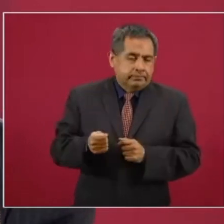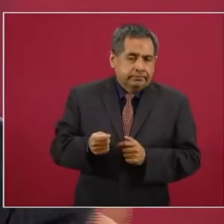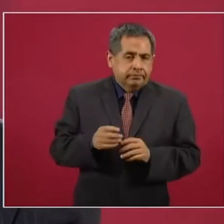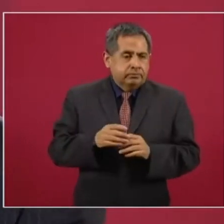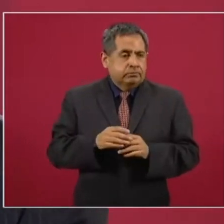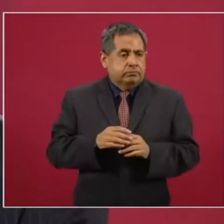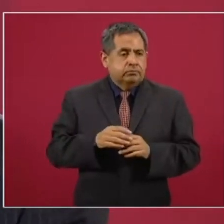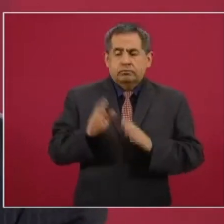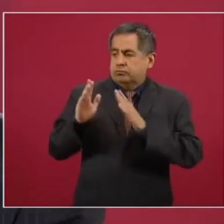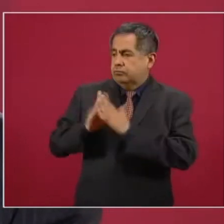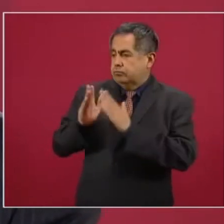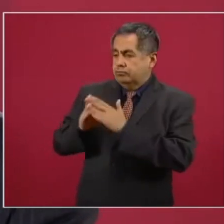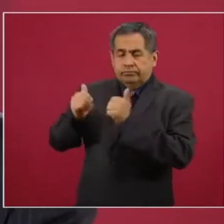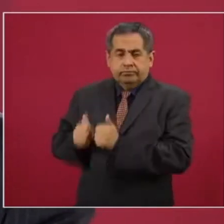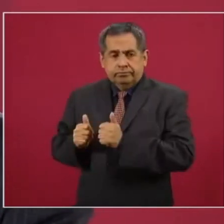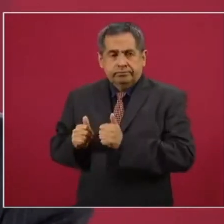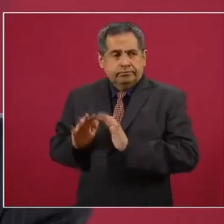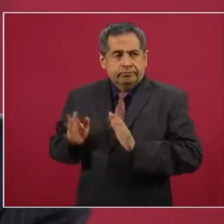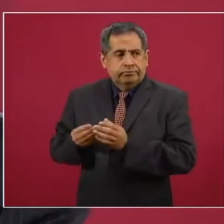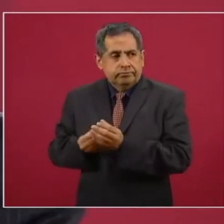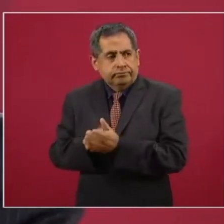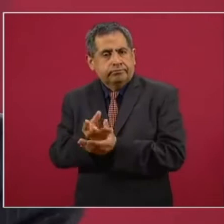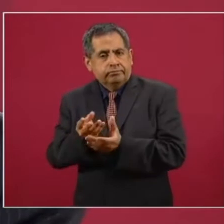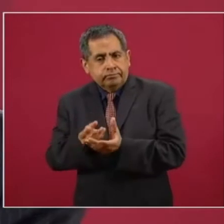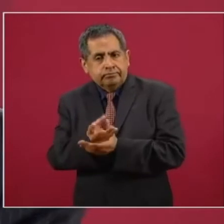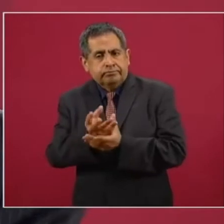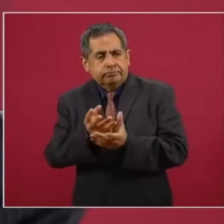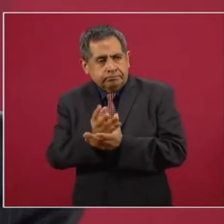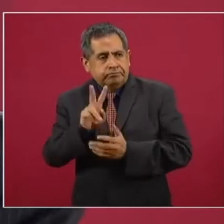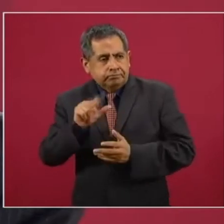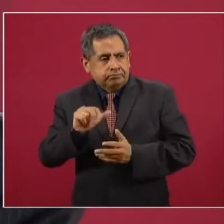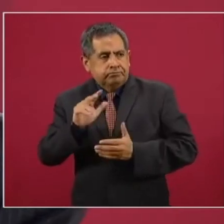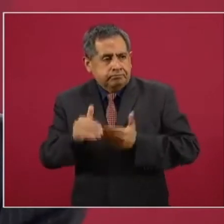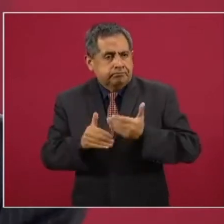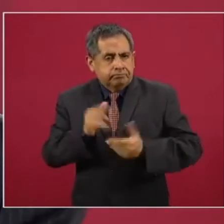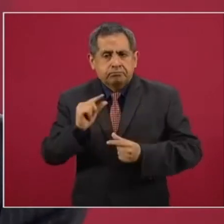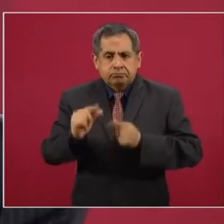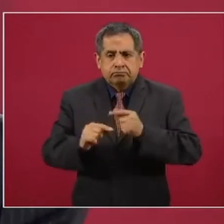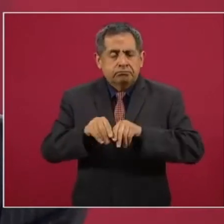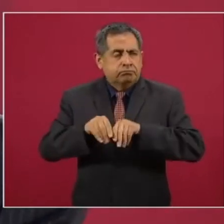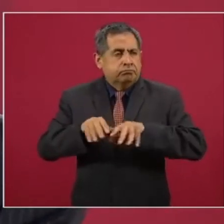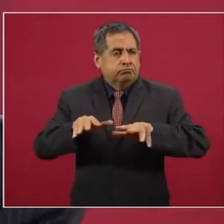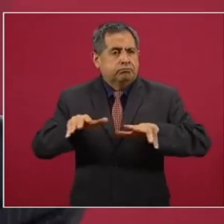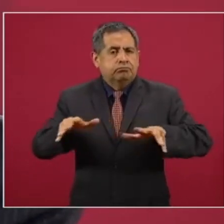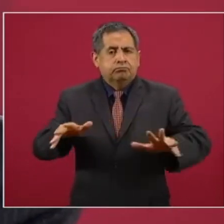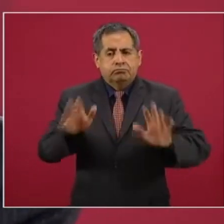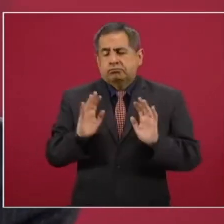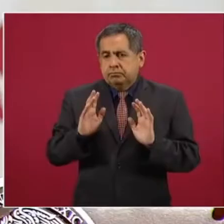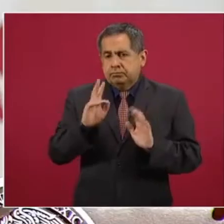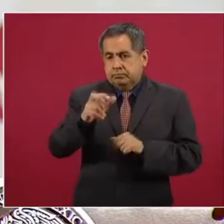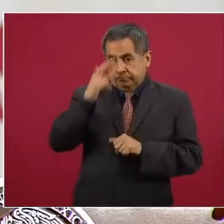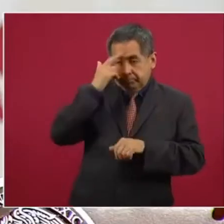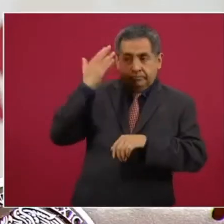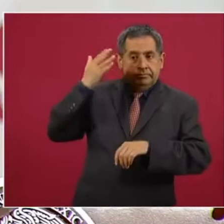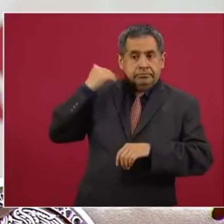de desconfinamiento que inició desde el 1 de junio. Recordarán que establecimos como medida principal de